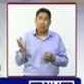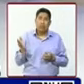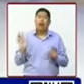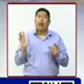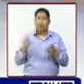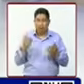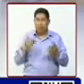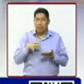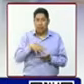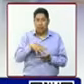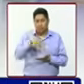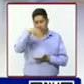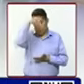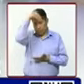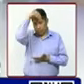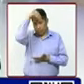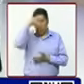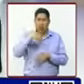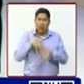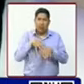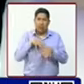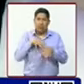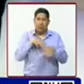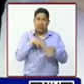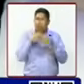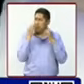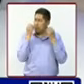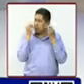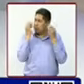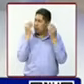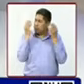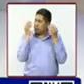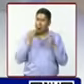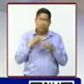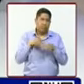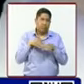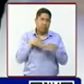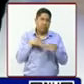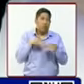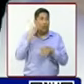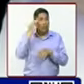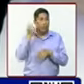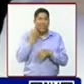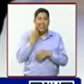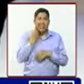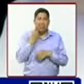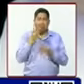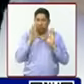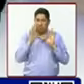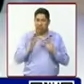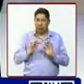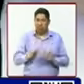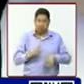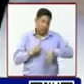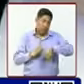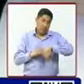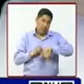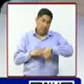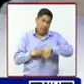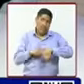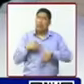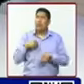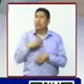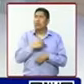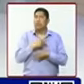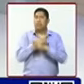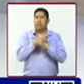ya hacia el obelisco. Mire el tránsito vehicular, bastante congestionado, justamente porque está lloviendo y también por la hora, señores. Nos